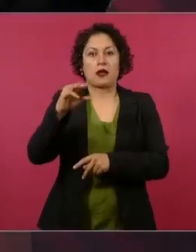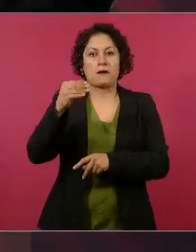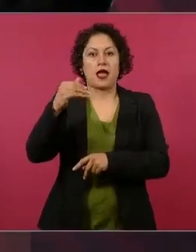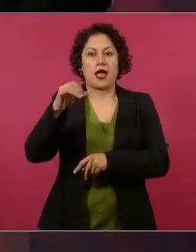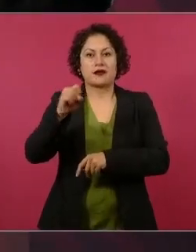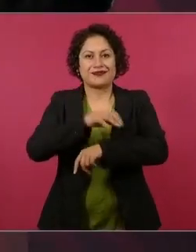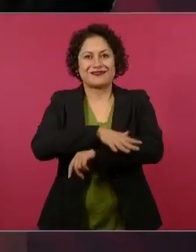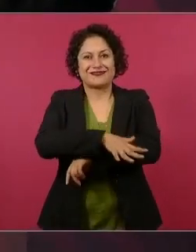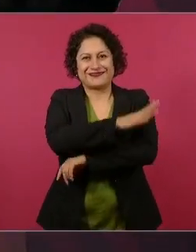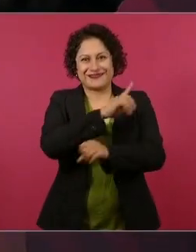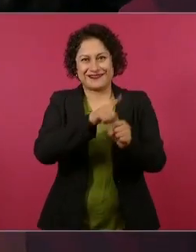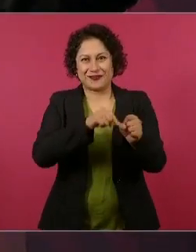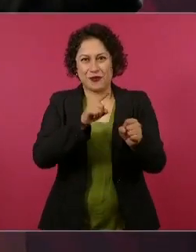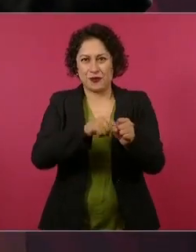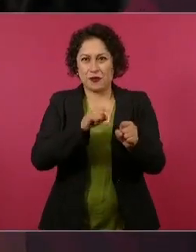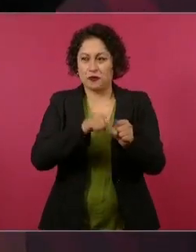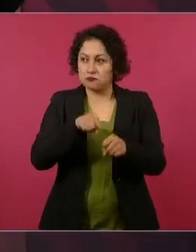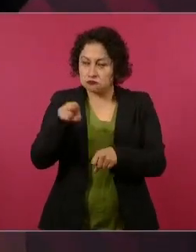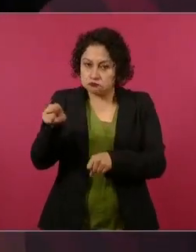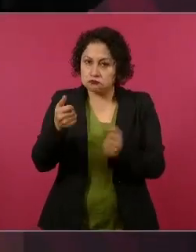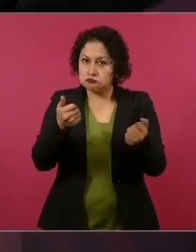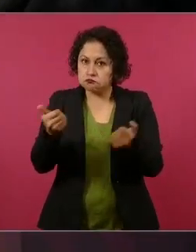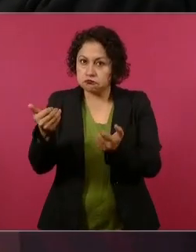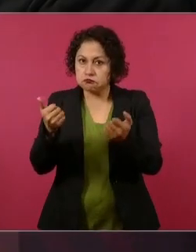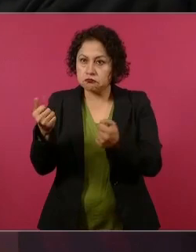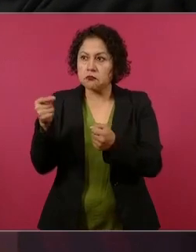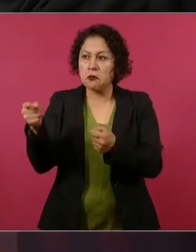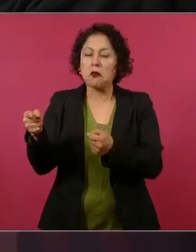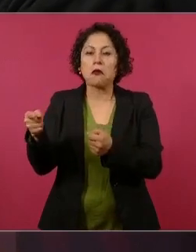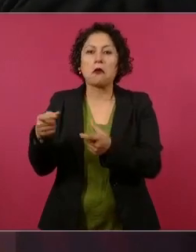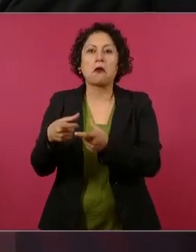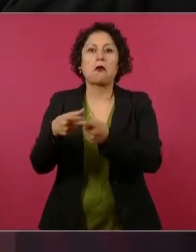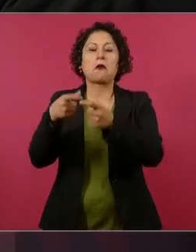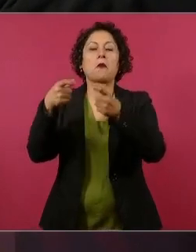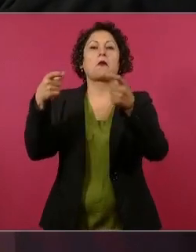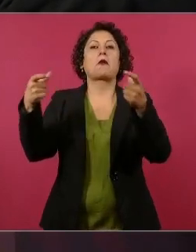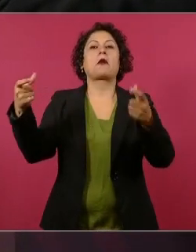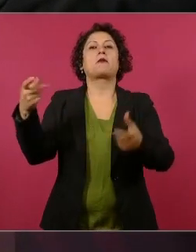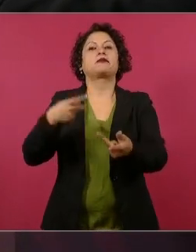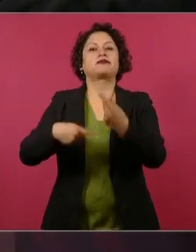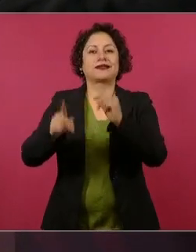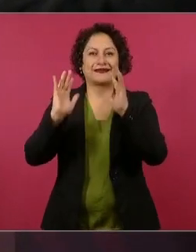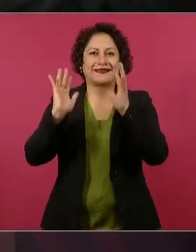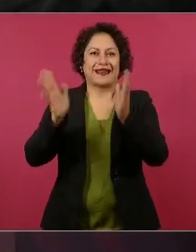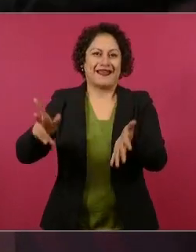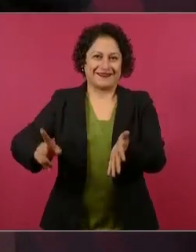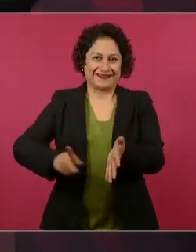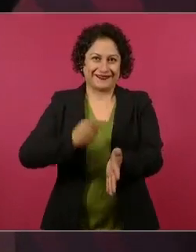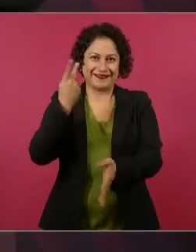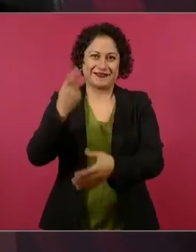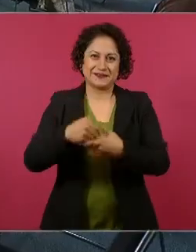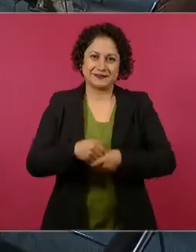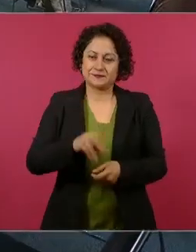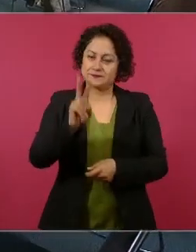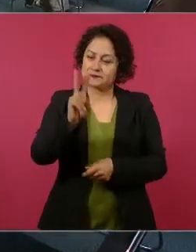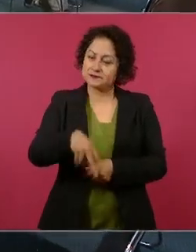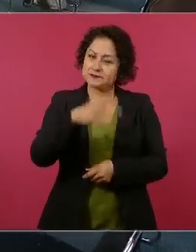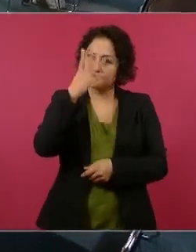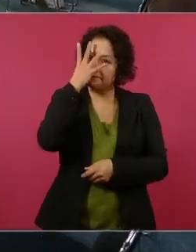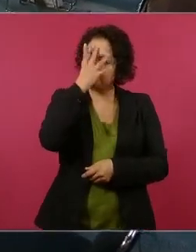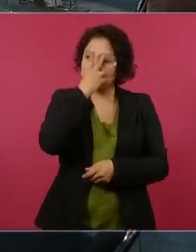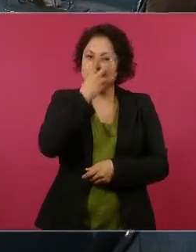las guacamayas en Palenque, y ya hay guacamayas de nuevo, que es algo